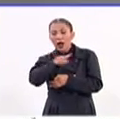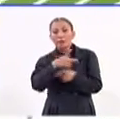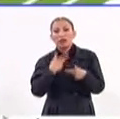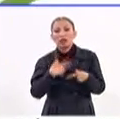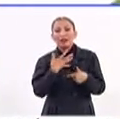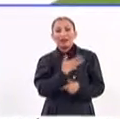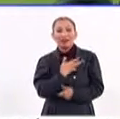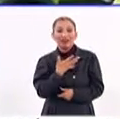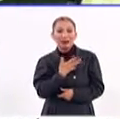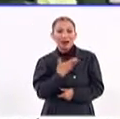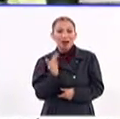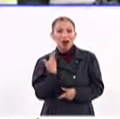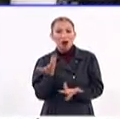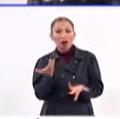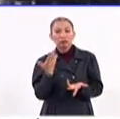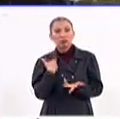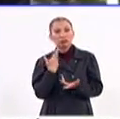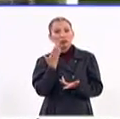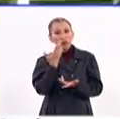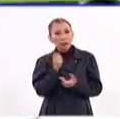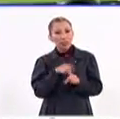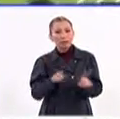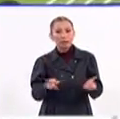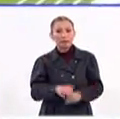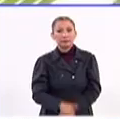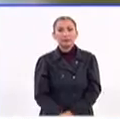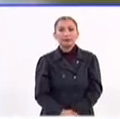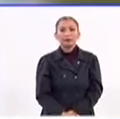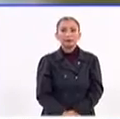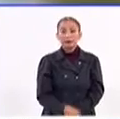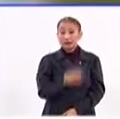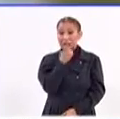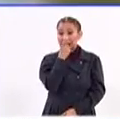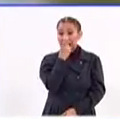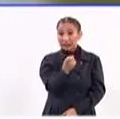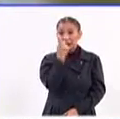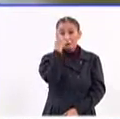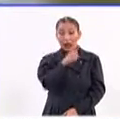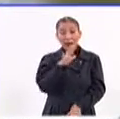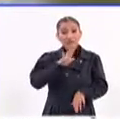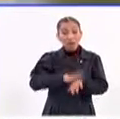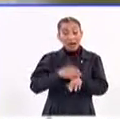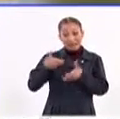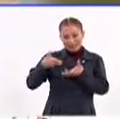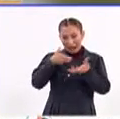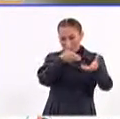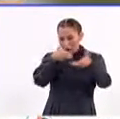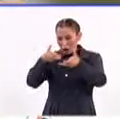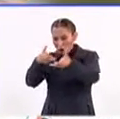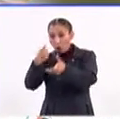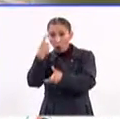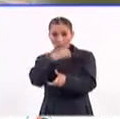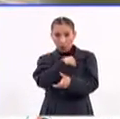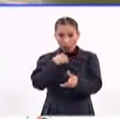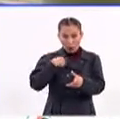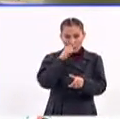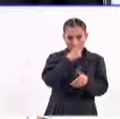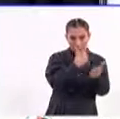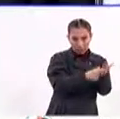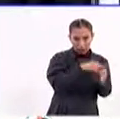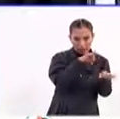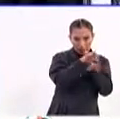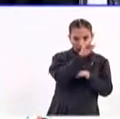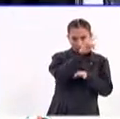quienes cuentan con capacidades diferentes. Afirmó que para complementar las rutas de seguridad, un miembro de la comunidad